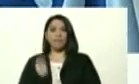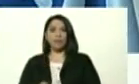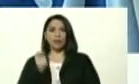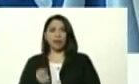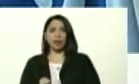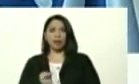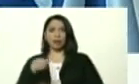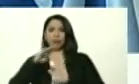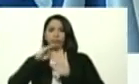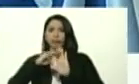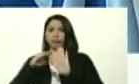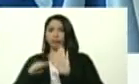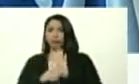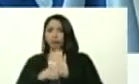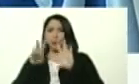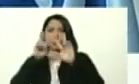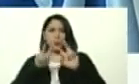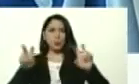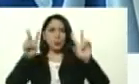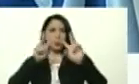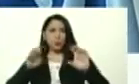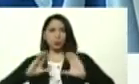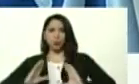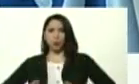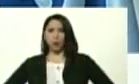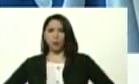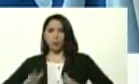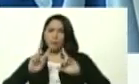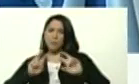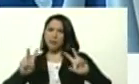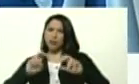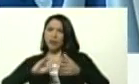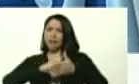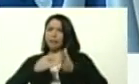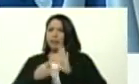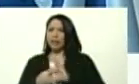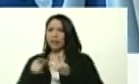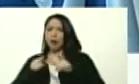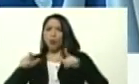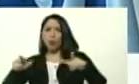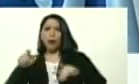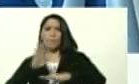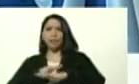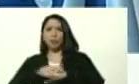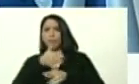de autopsia. Inspecciones técnicas del sitio del suceso.